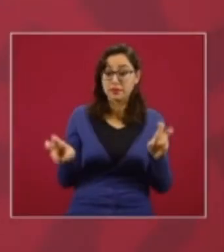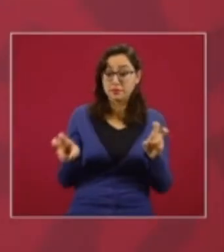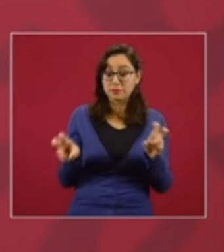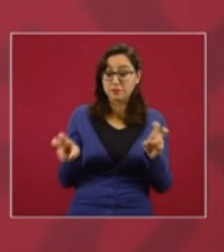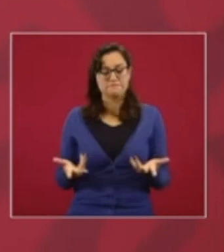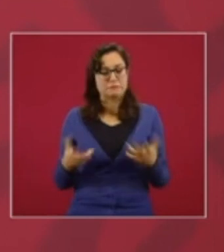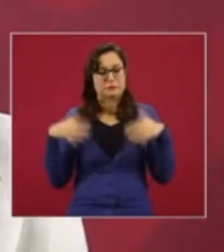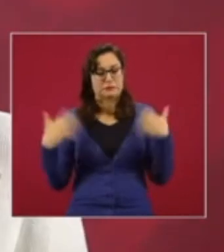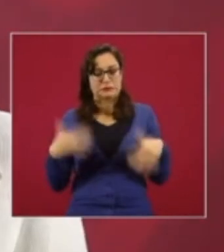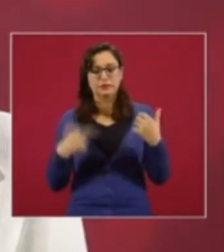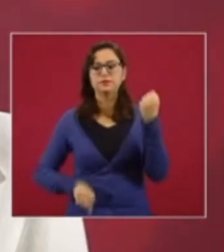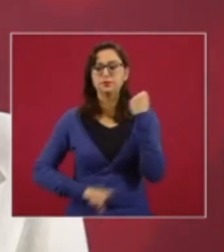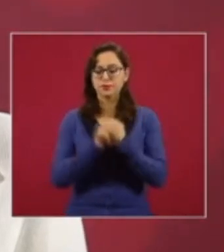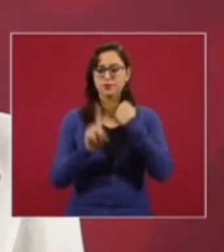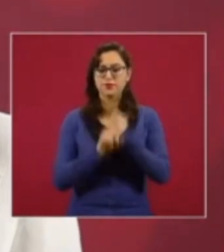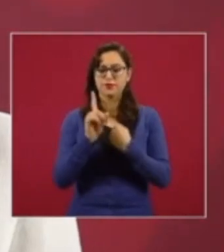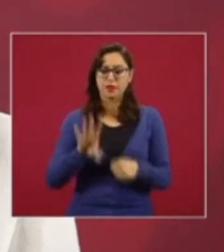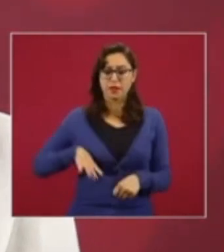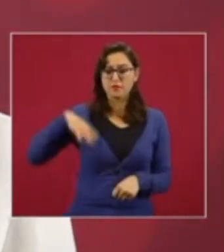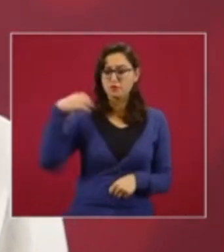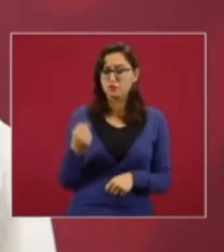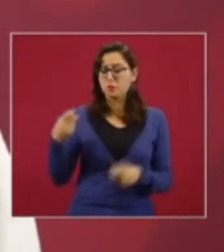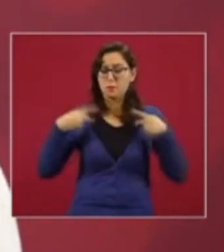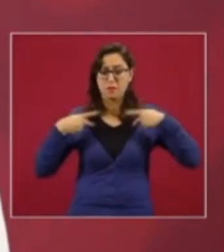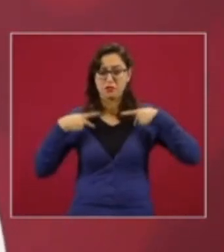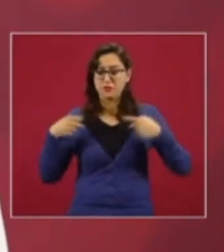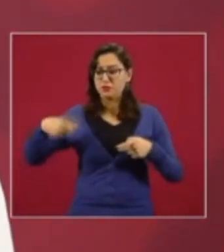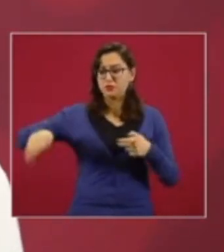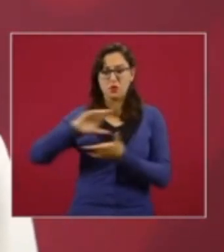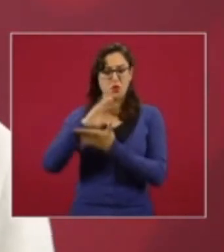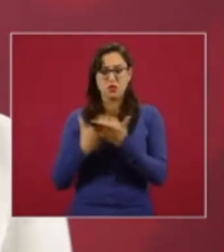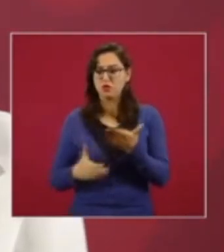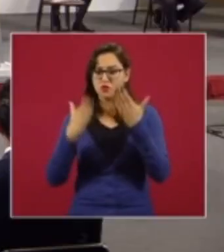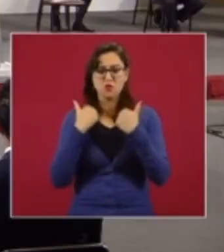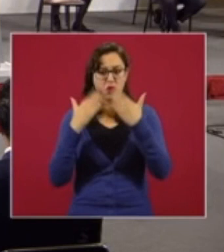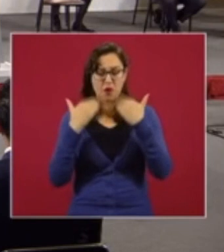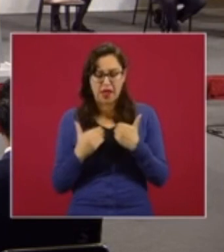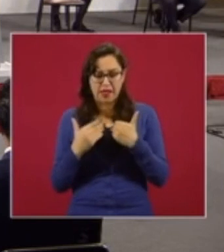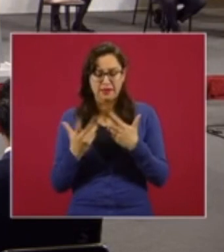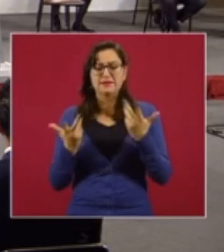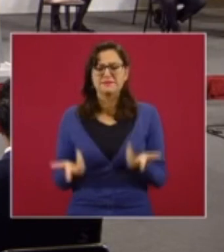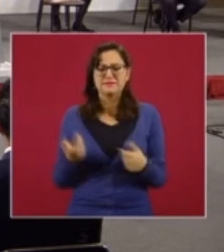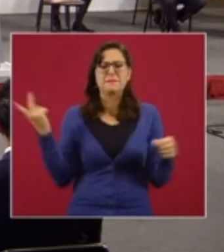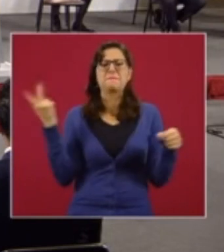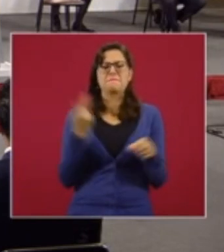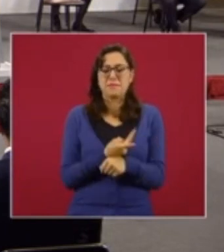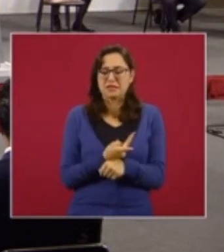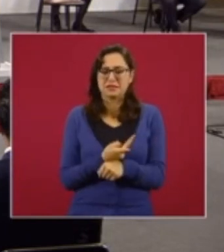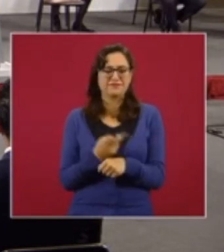problema y los abusos de la subcontratación la subcontratación ha sido un tema muy